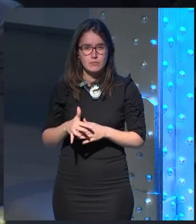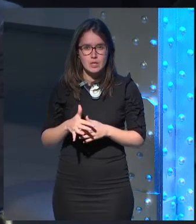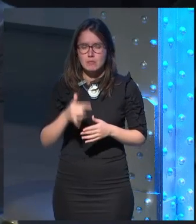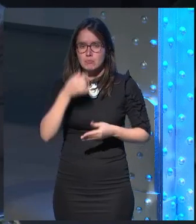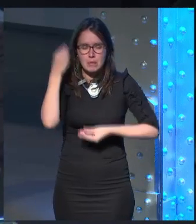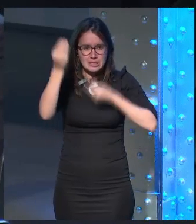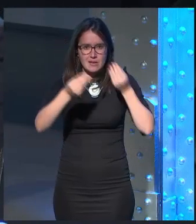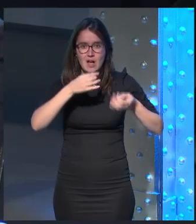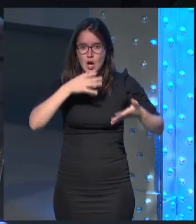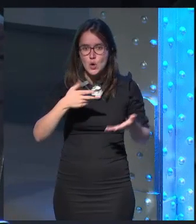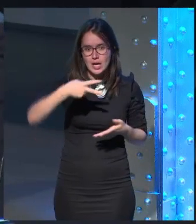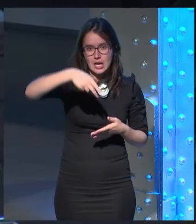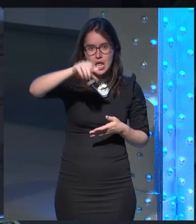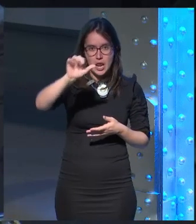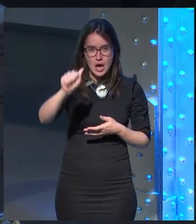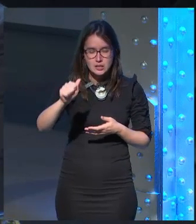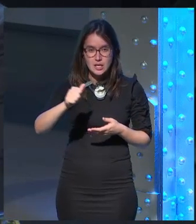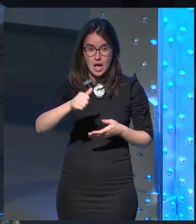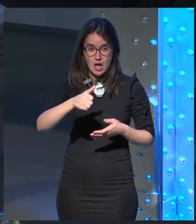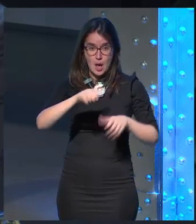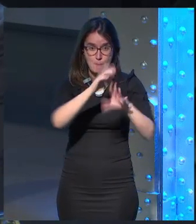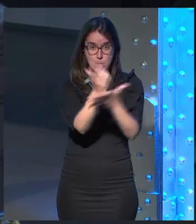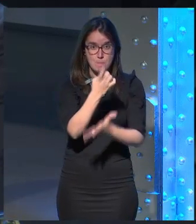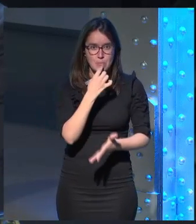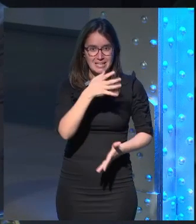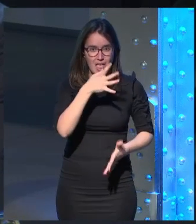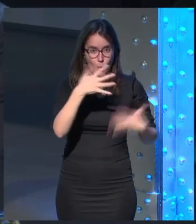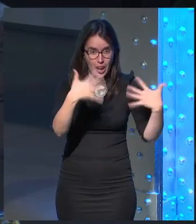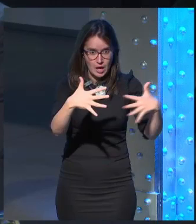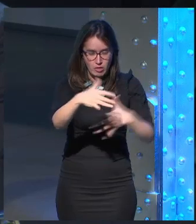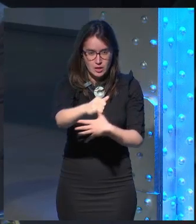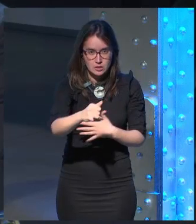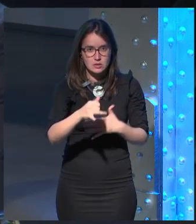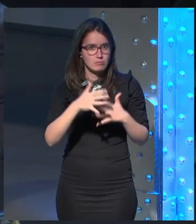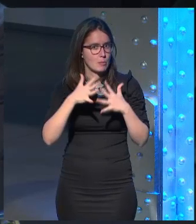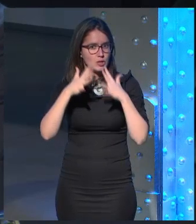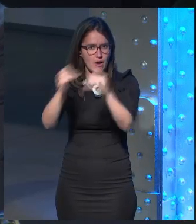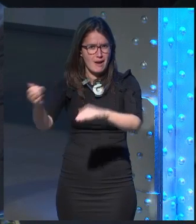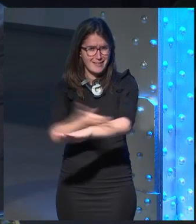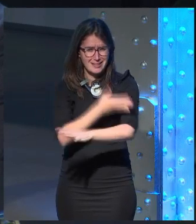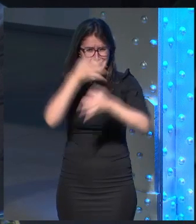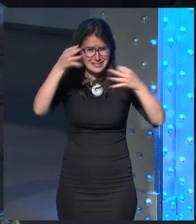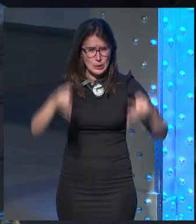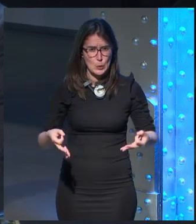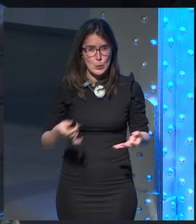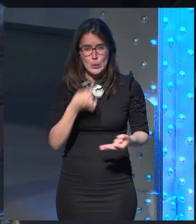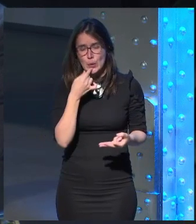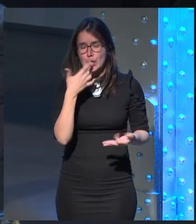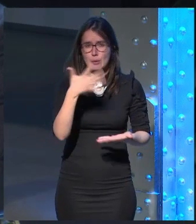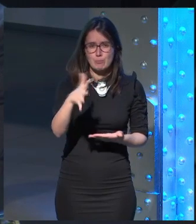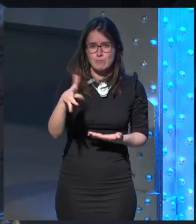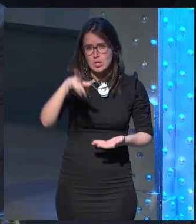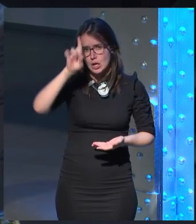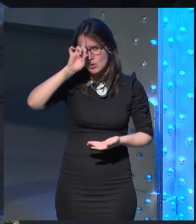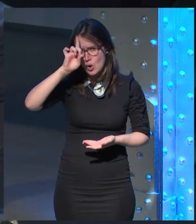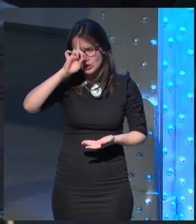decía, bueno, pues ahora que la NASA ha encontrado agua líquida en Marte, vamos a llegar antes. Y yo dije, pues yo no lo